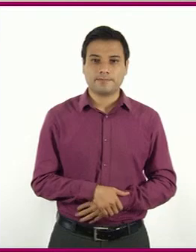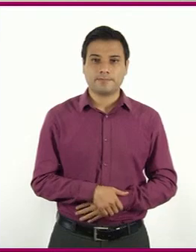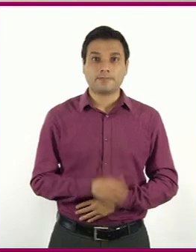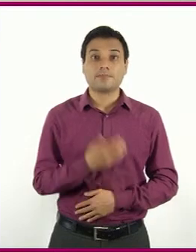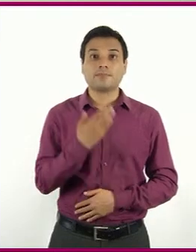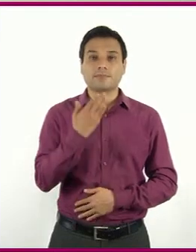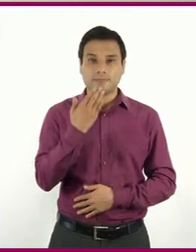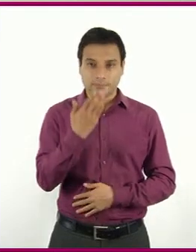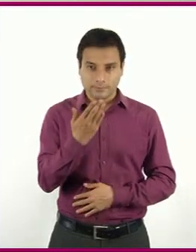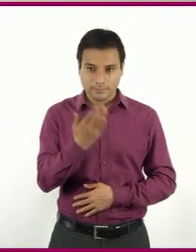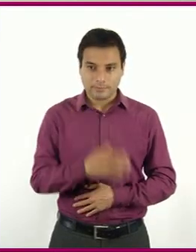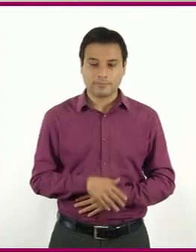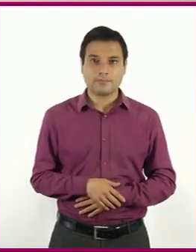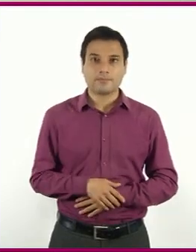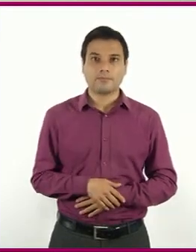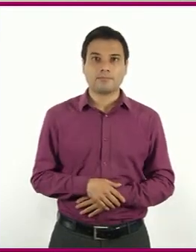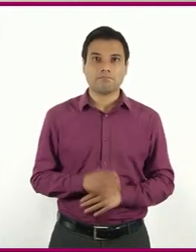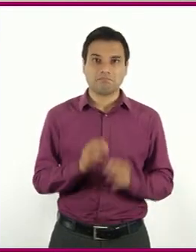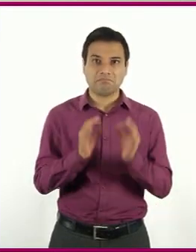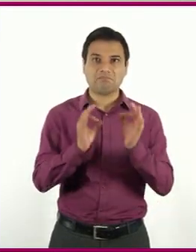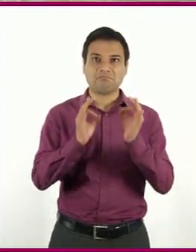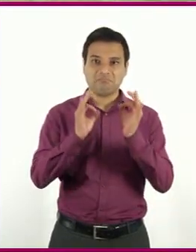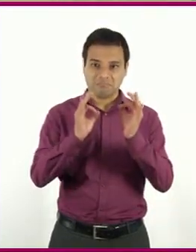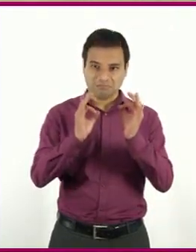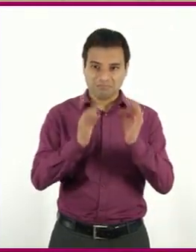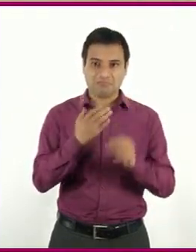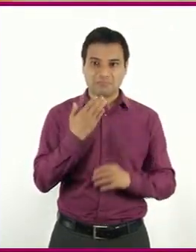Bien, izquierda y derecha, bien, trabajando los dos perfiles.